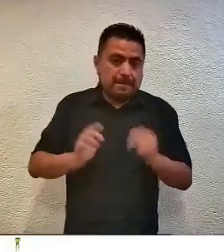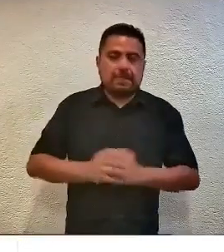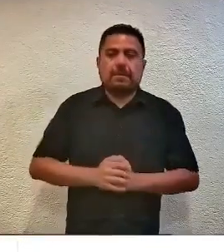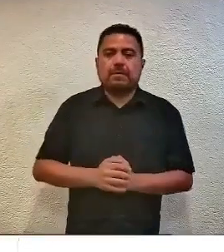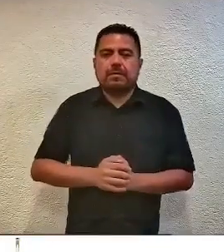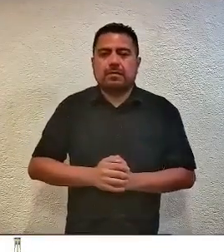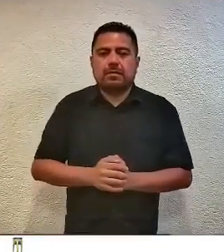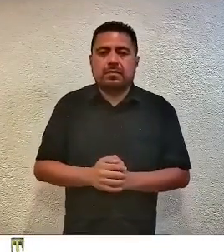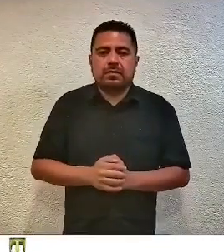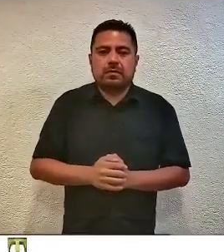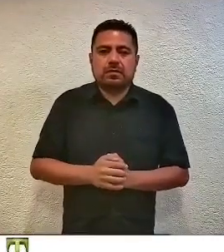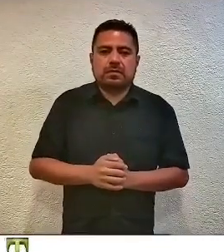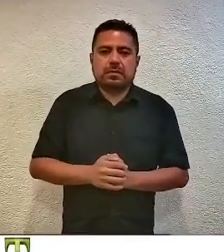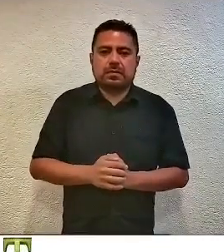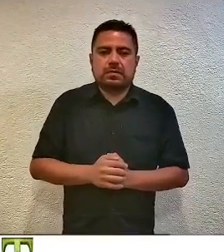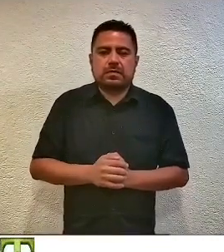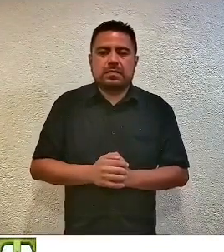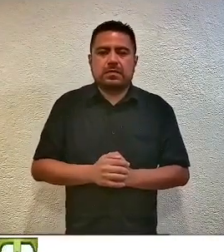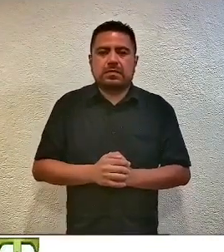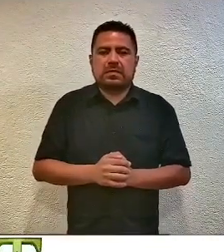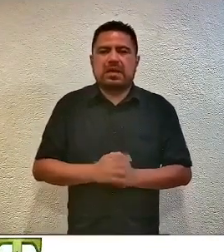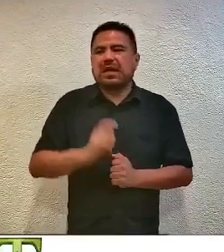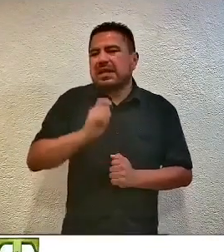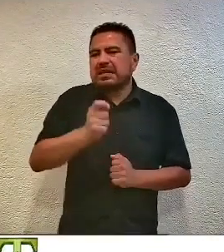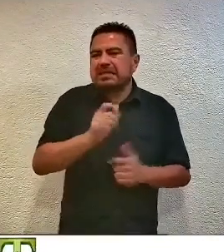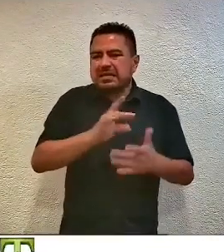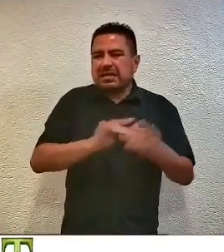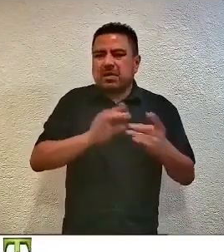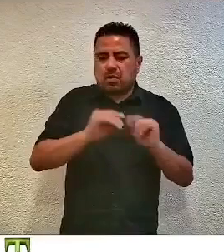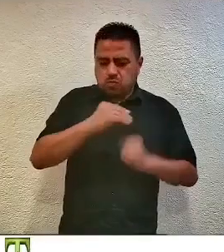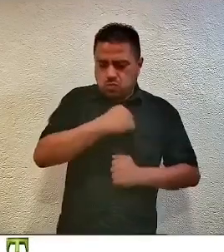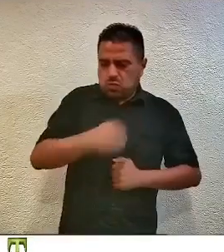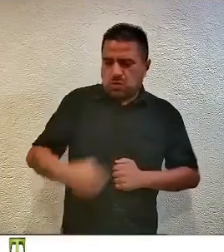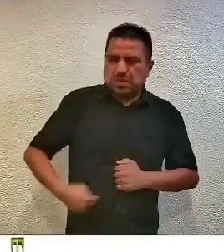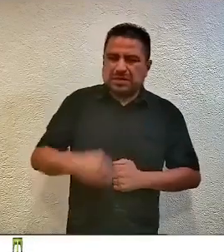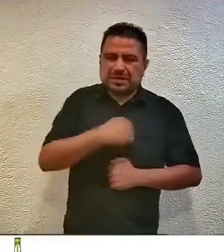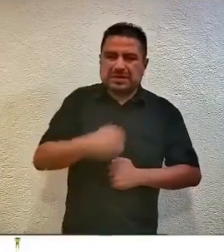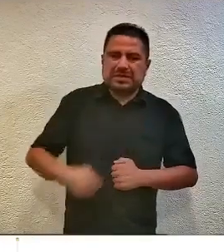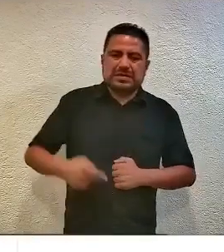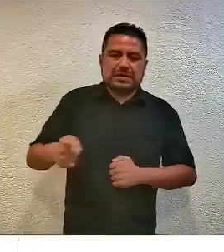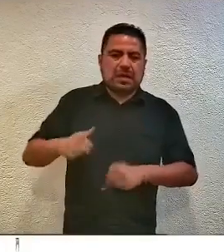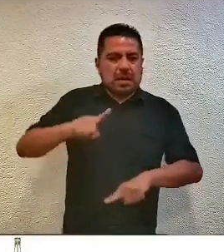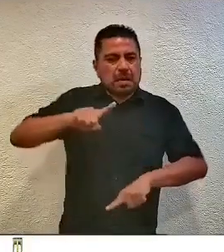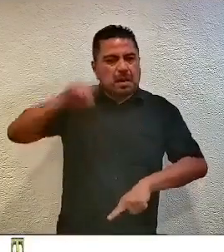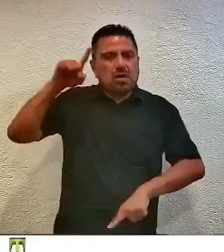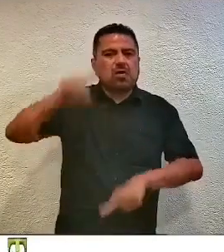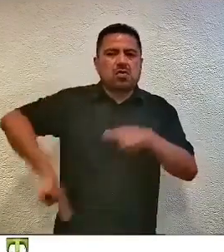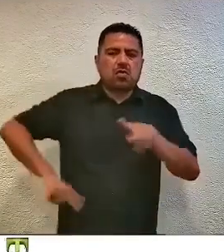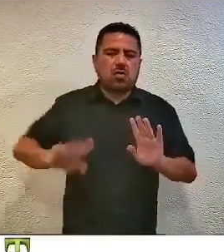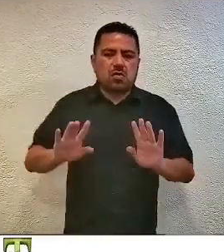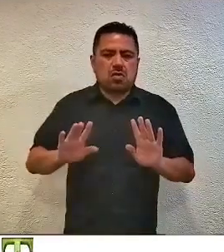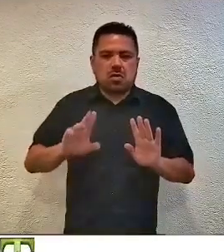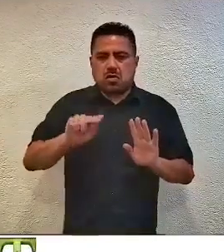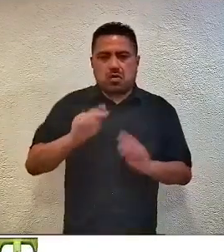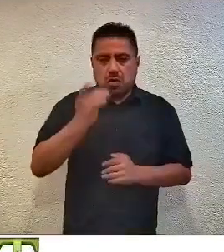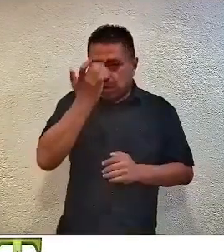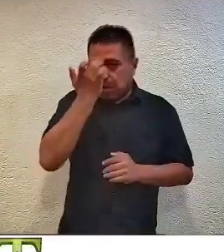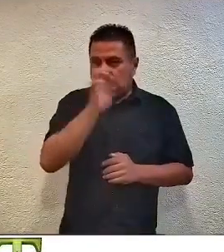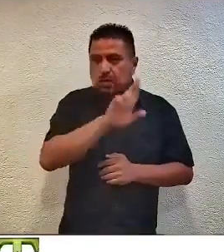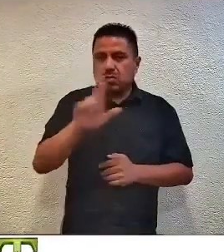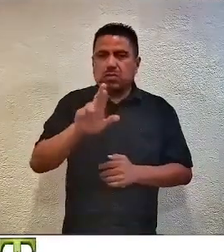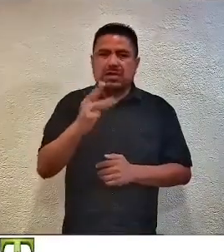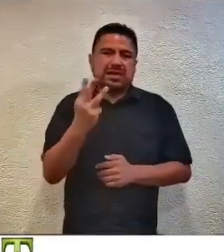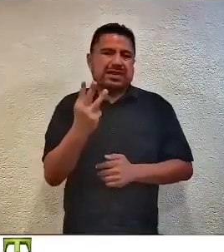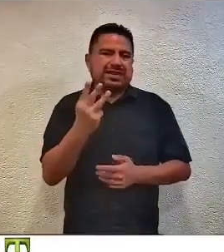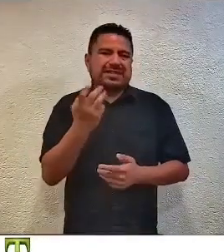es que el argumento del ayuntamiento municipal para anular o no reconocer la elección del 3